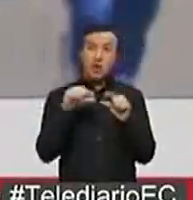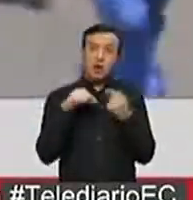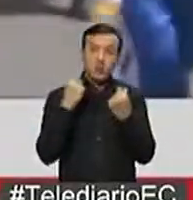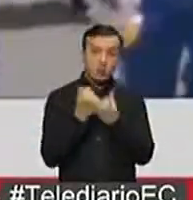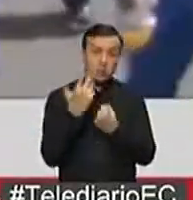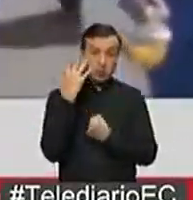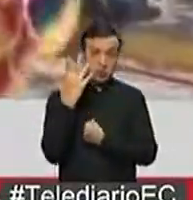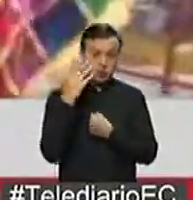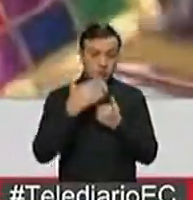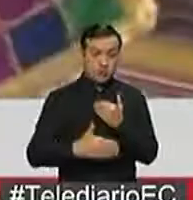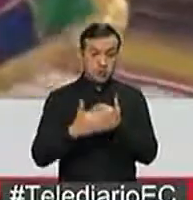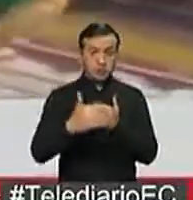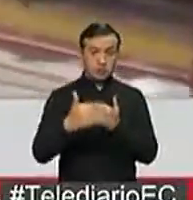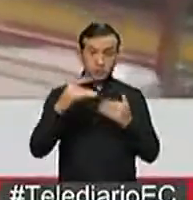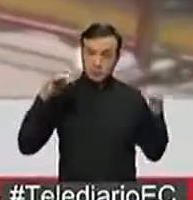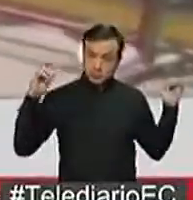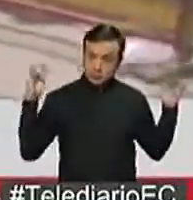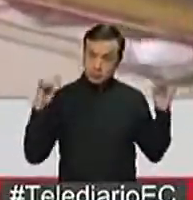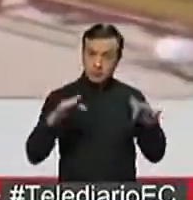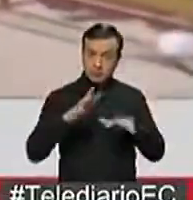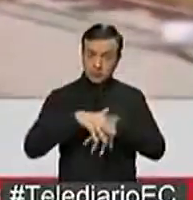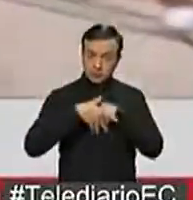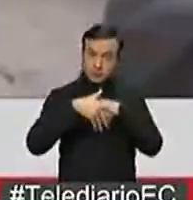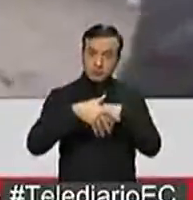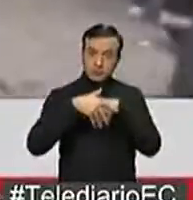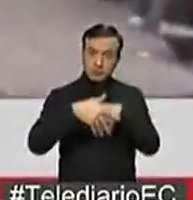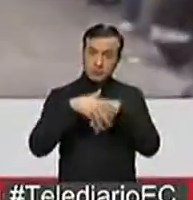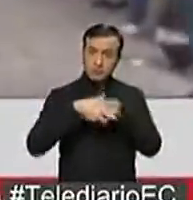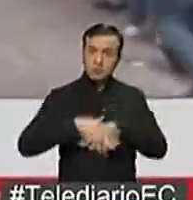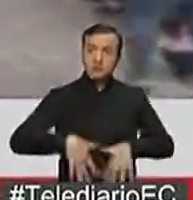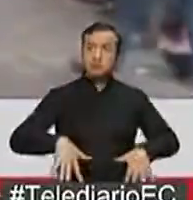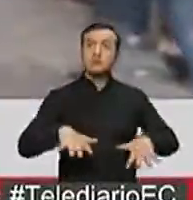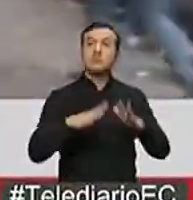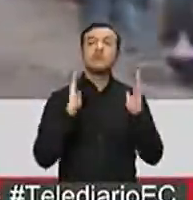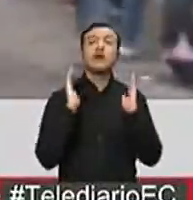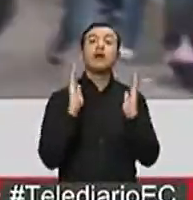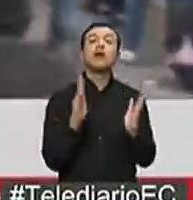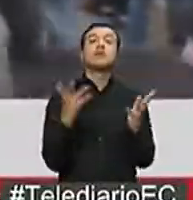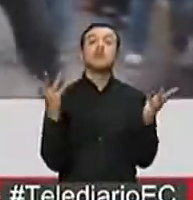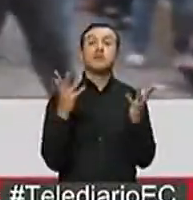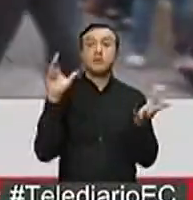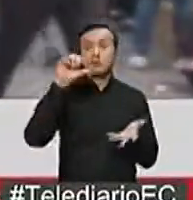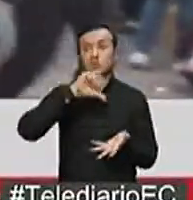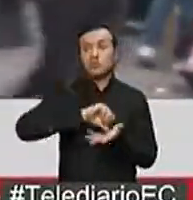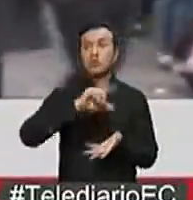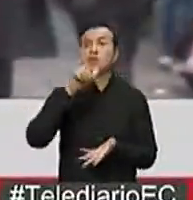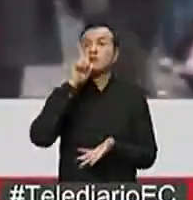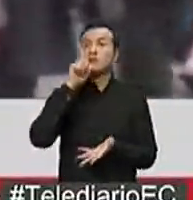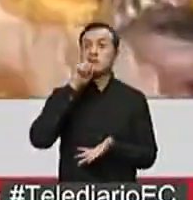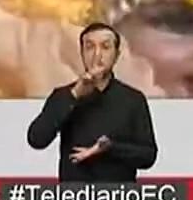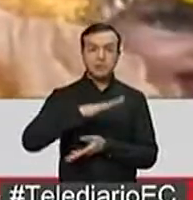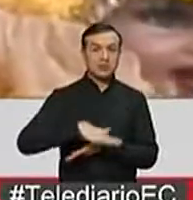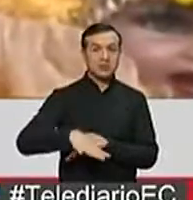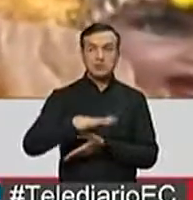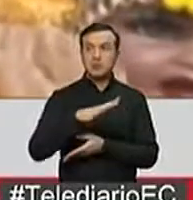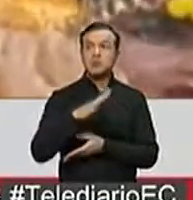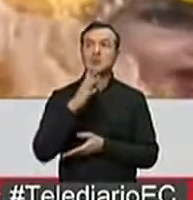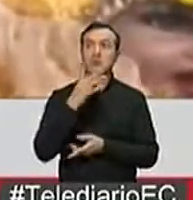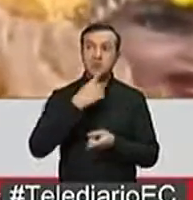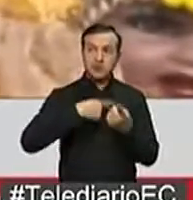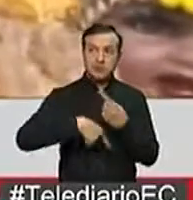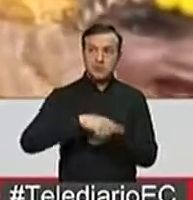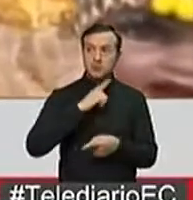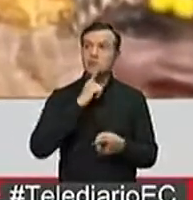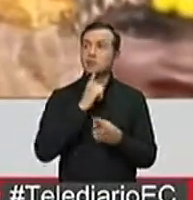5 personajes realizaron el recorrido original por las estrechas calles de la urbe latacungueña. Hemos regresado